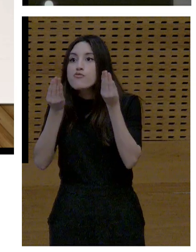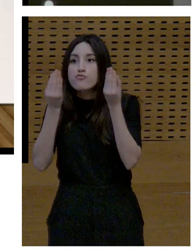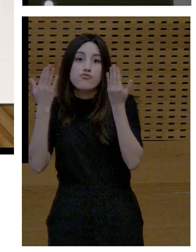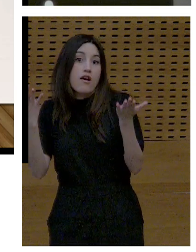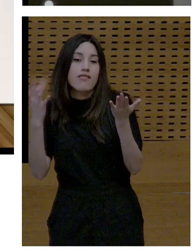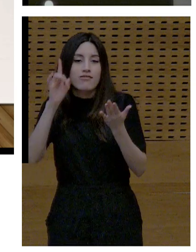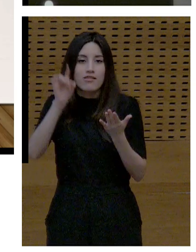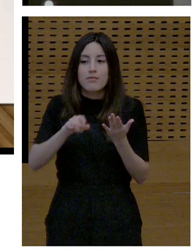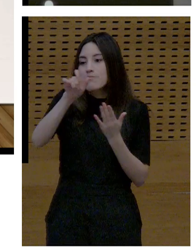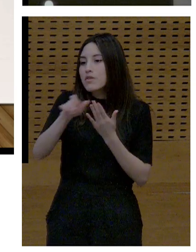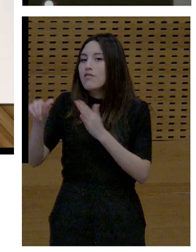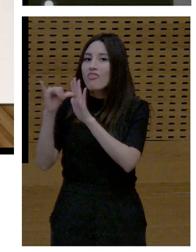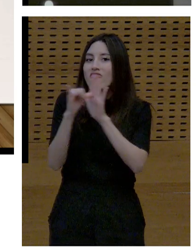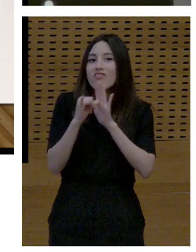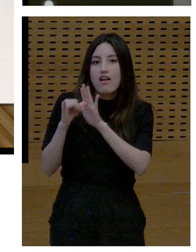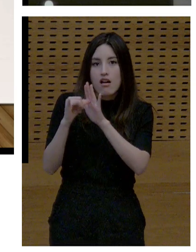personas cercanas también.